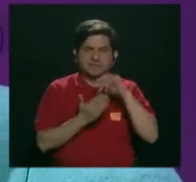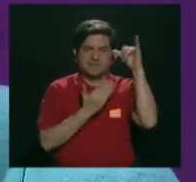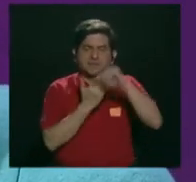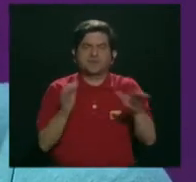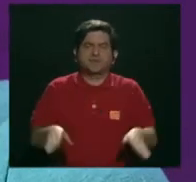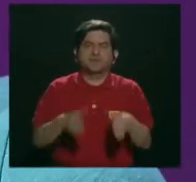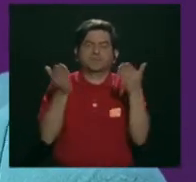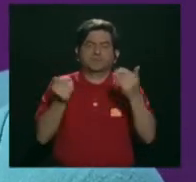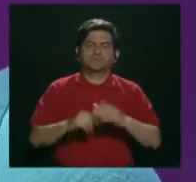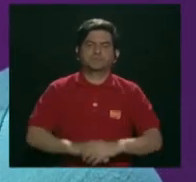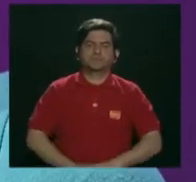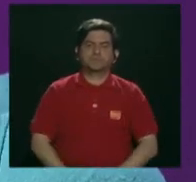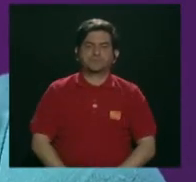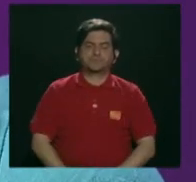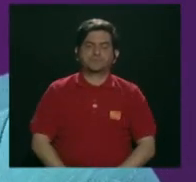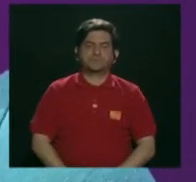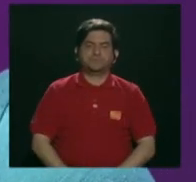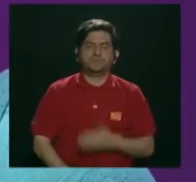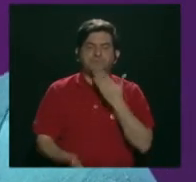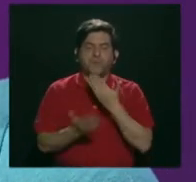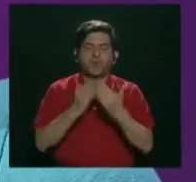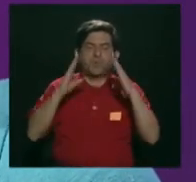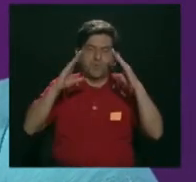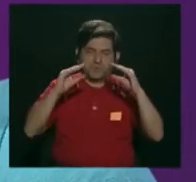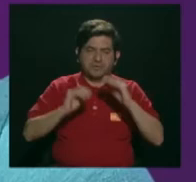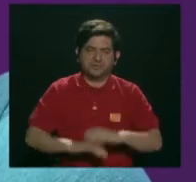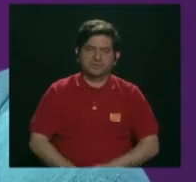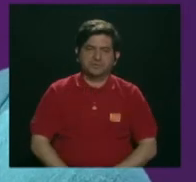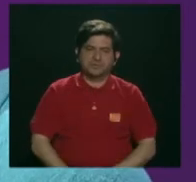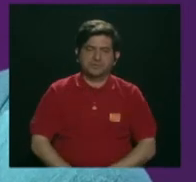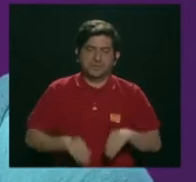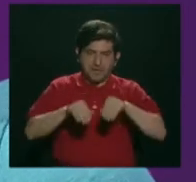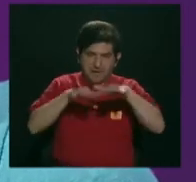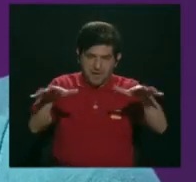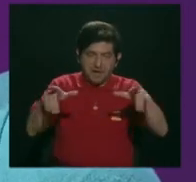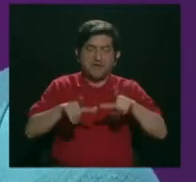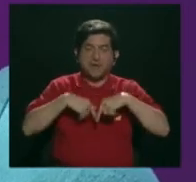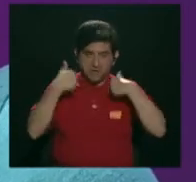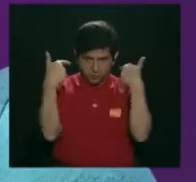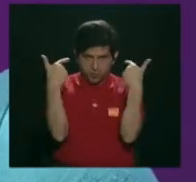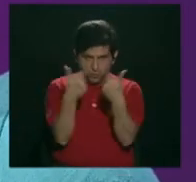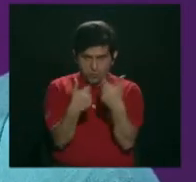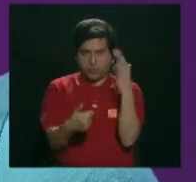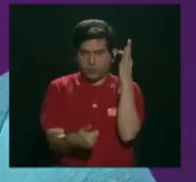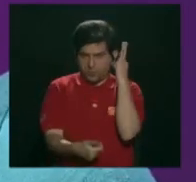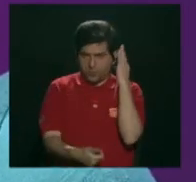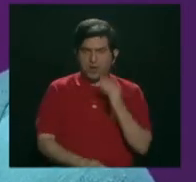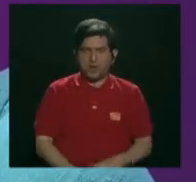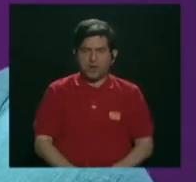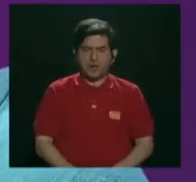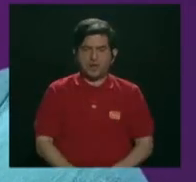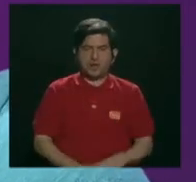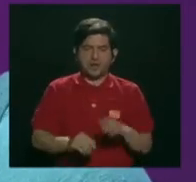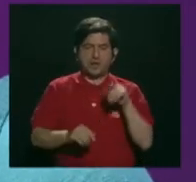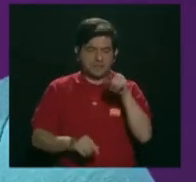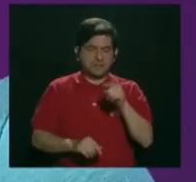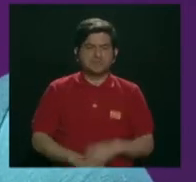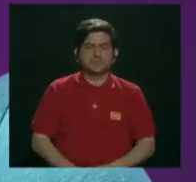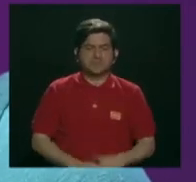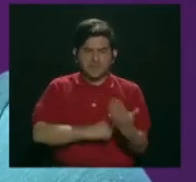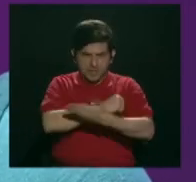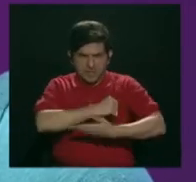proyecto. Bueno, buenas tardes. La red es un grupo de mujeres organizadas del campo que